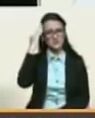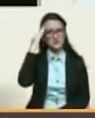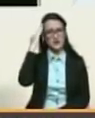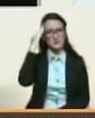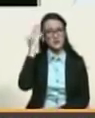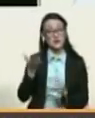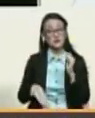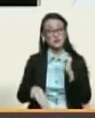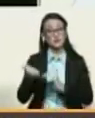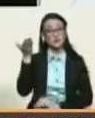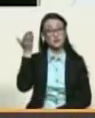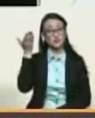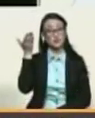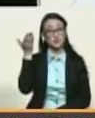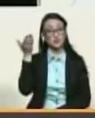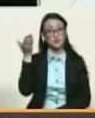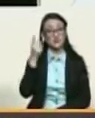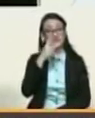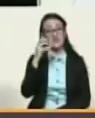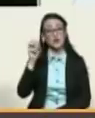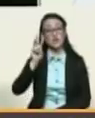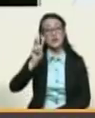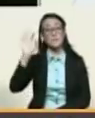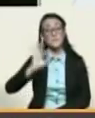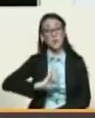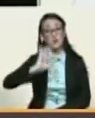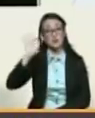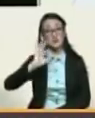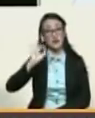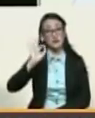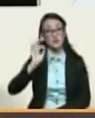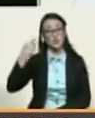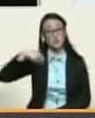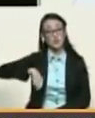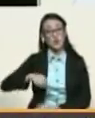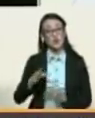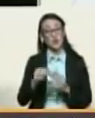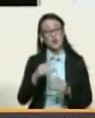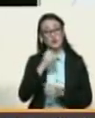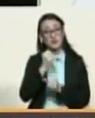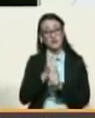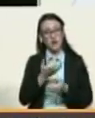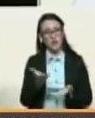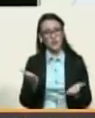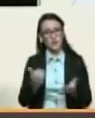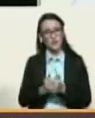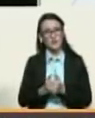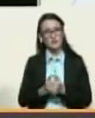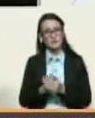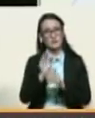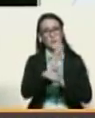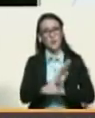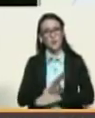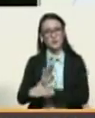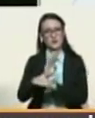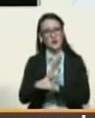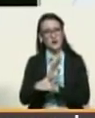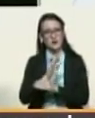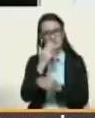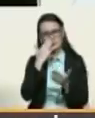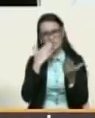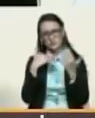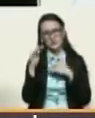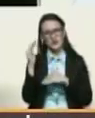aumento significativo del 103% en el salario de los trabajadores, resguardar y proteger por siempre